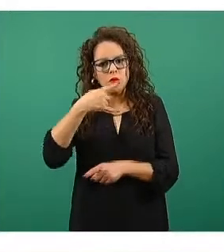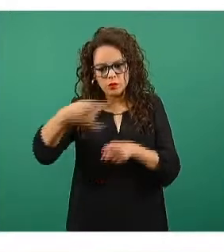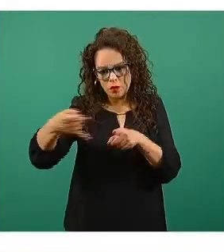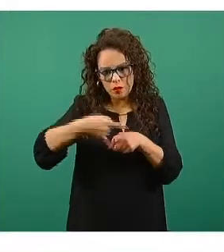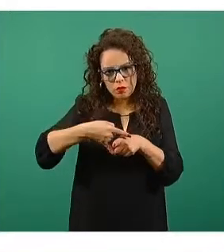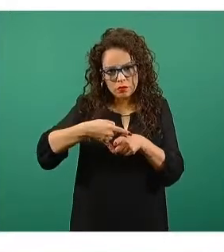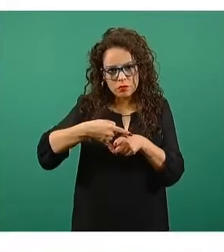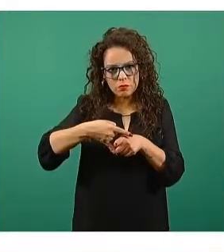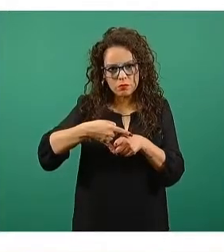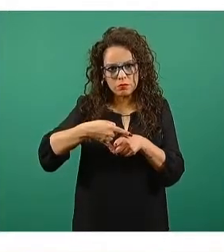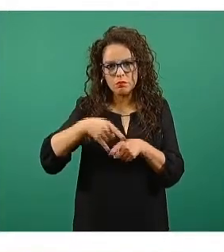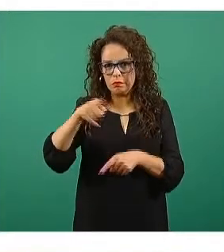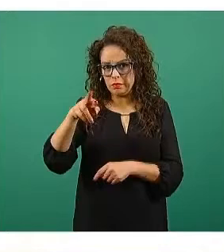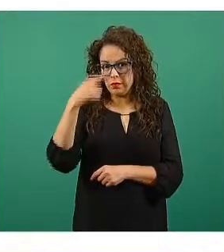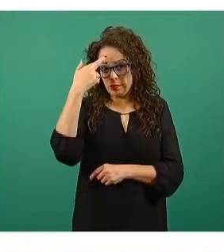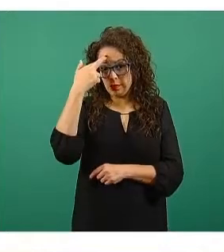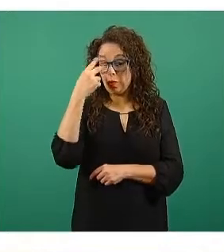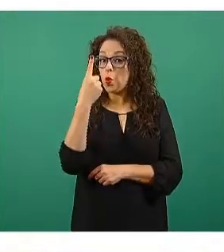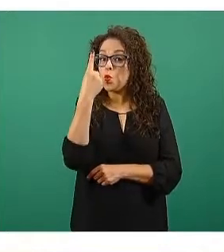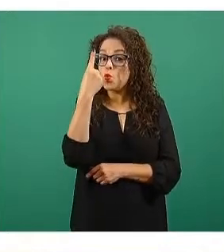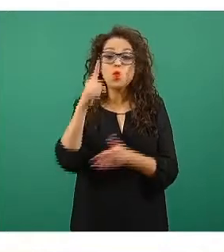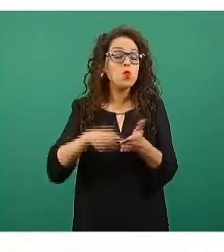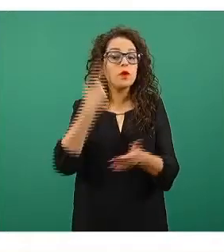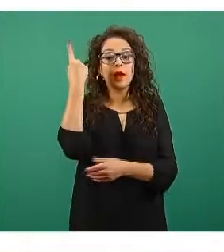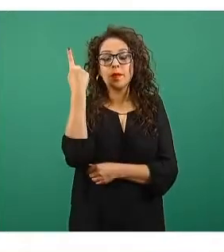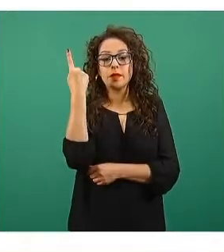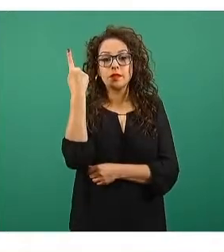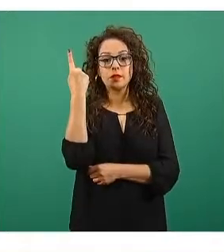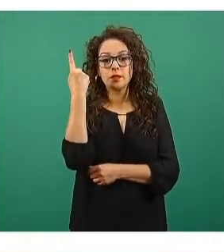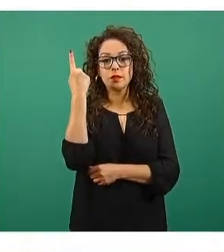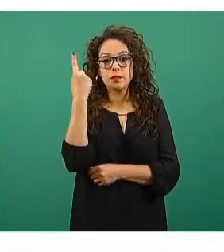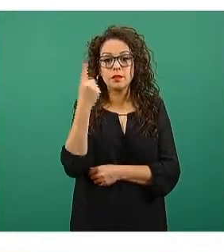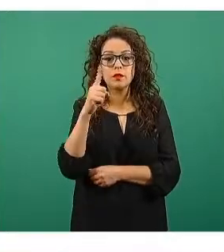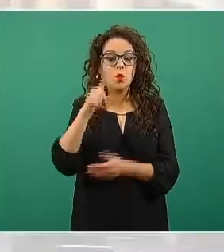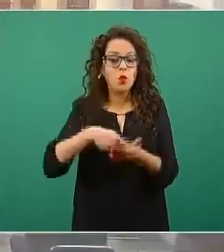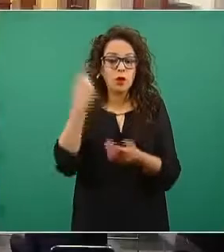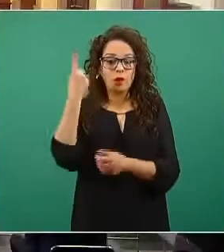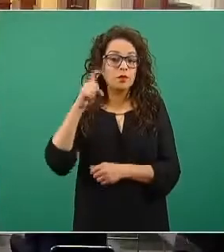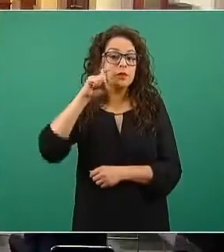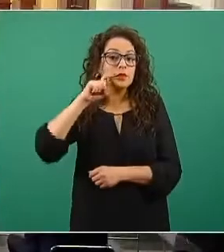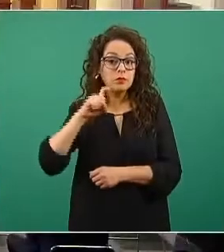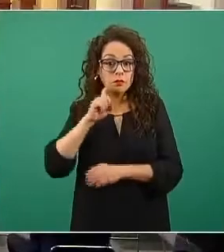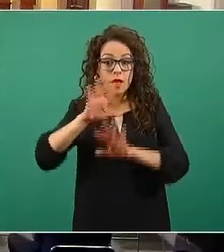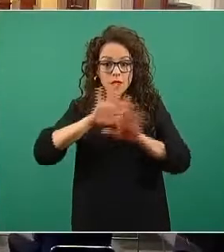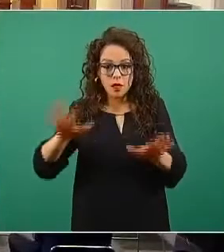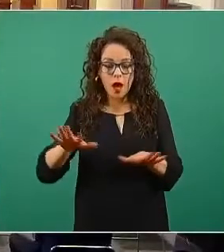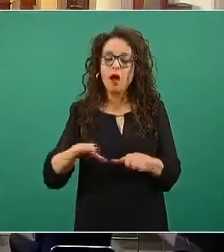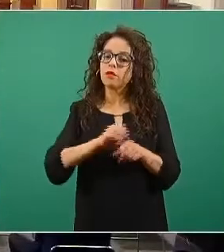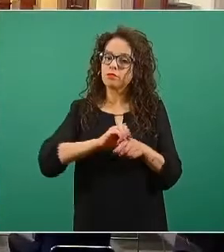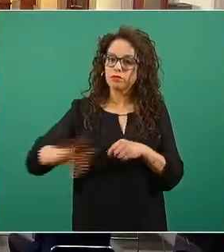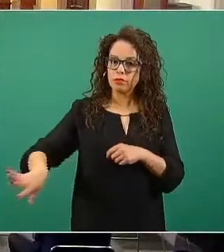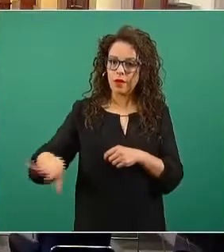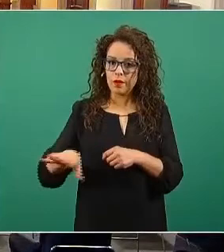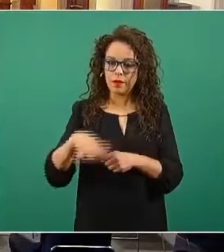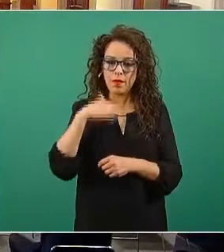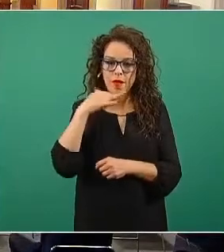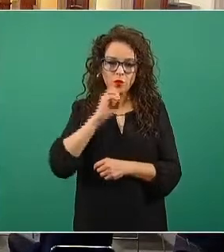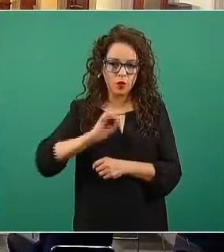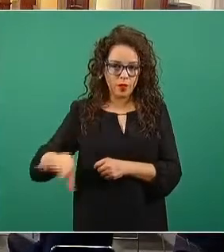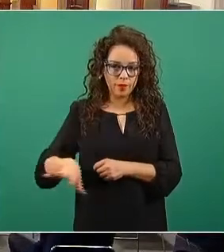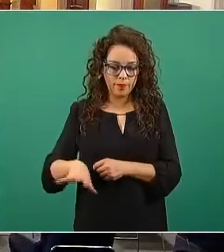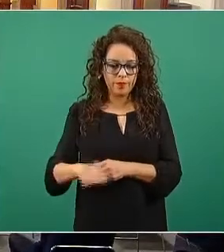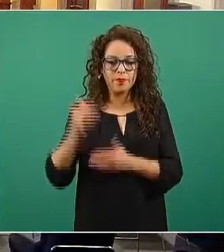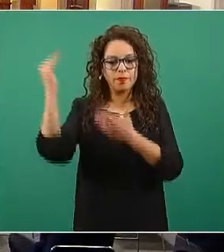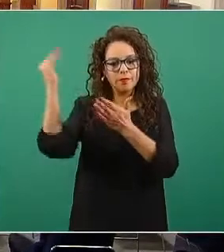condón, recuerden, es una por relación. Menos del 100%.